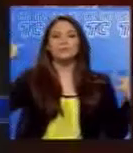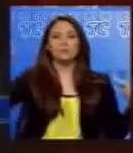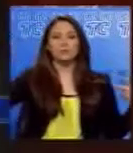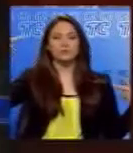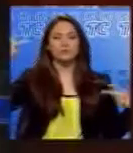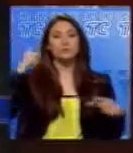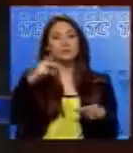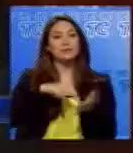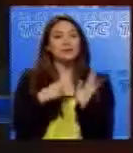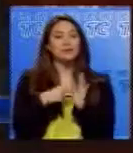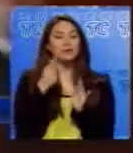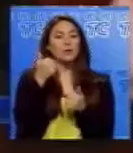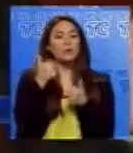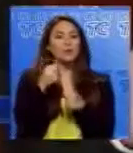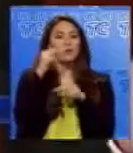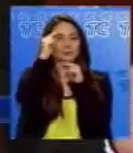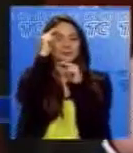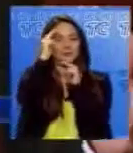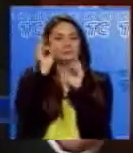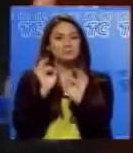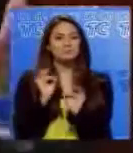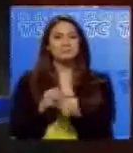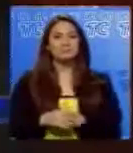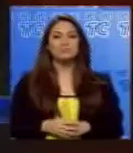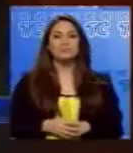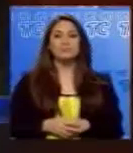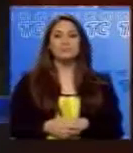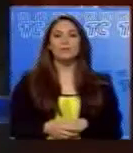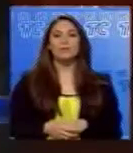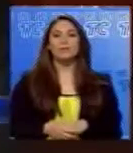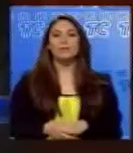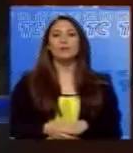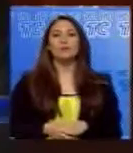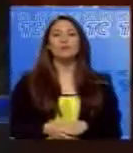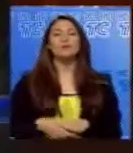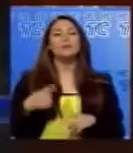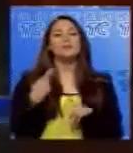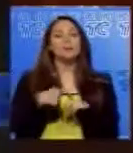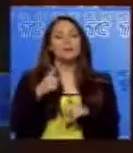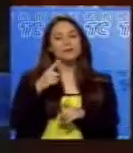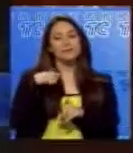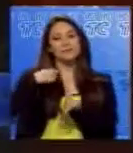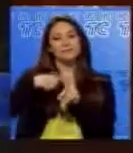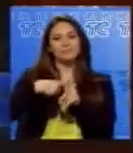una buena noticia en medio del problema, pero es un buen mensaje que tenemos.